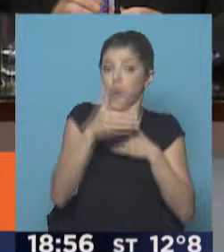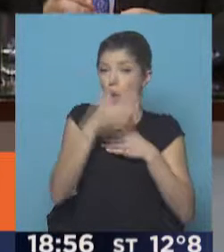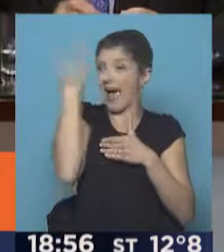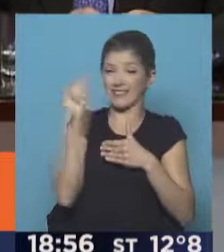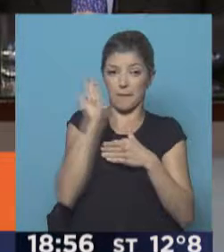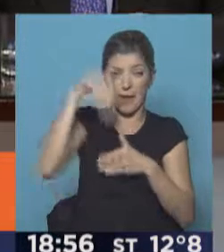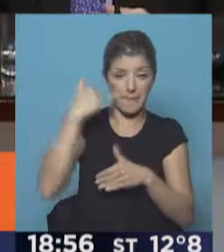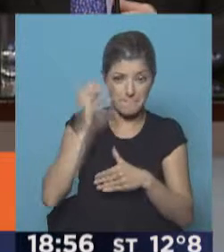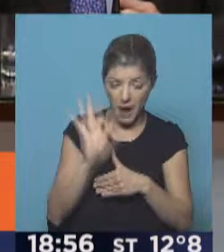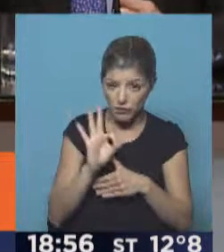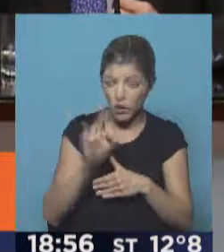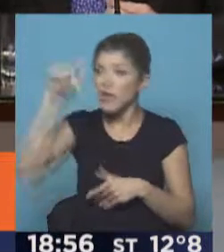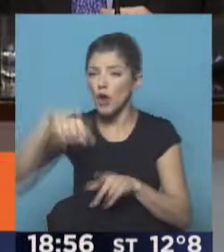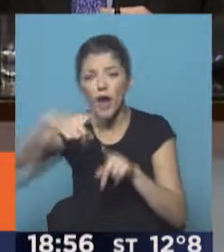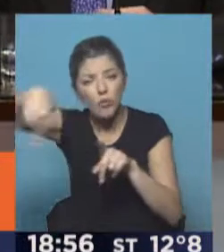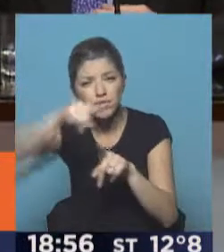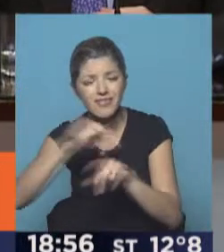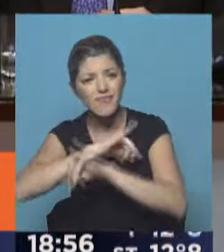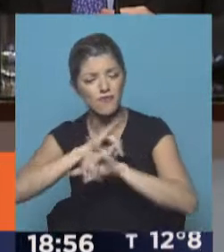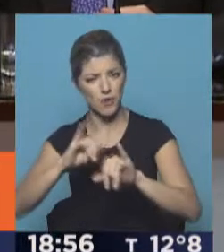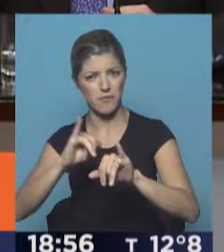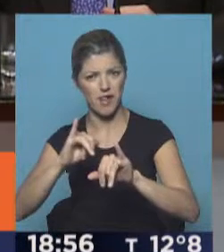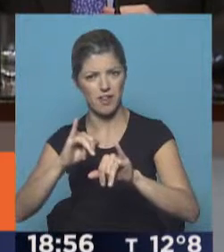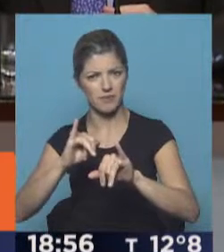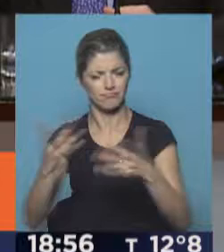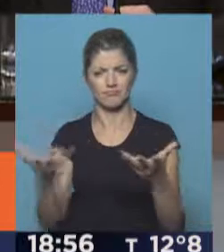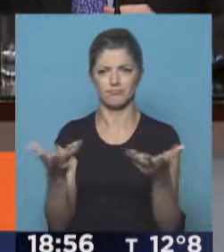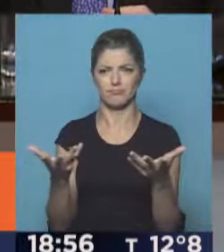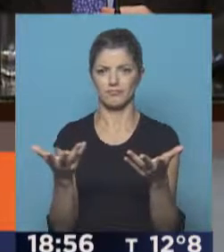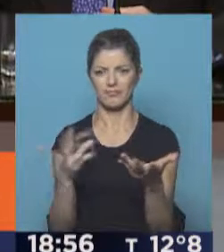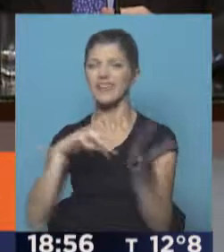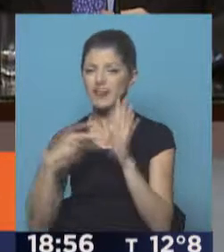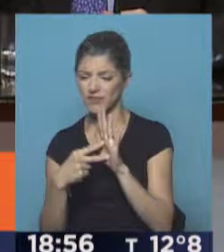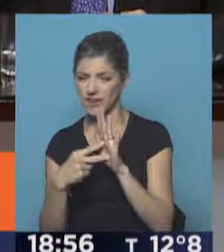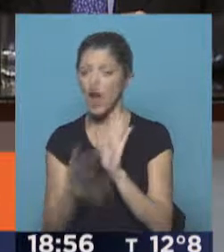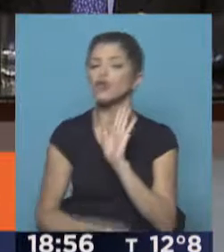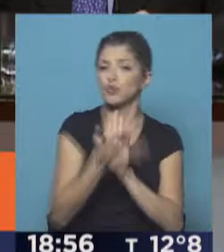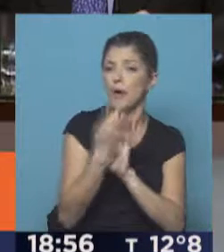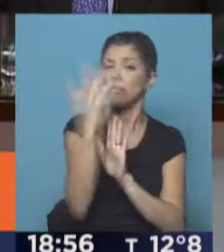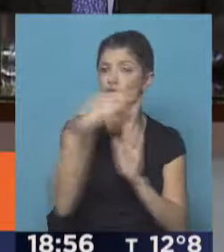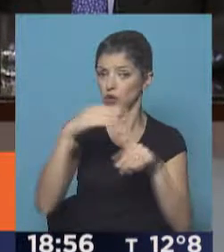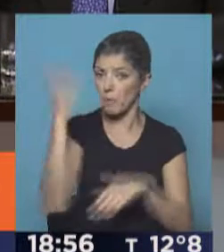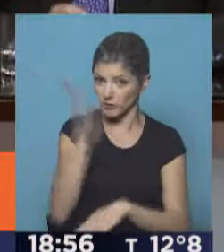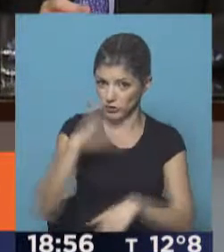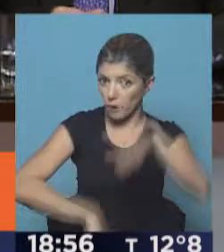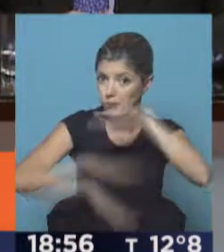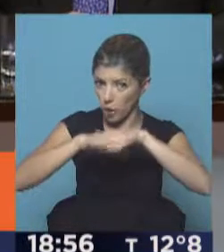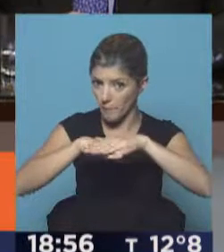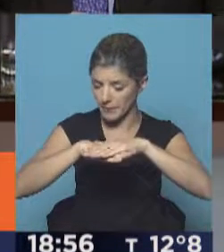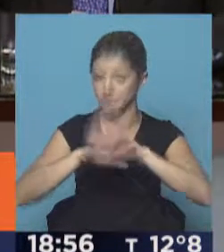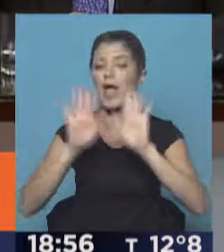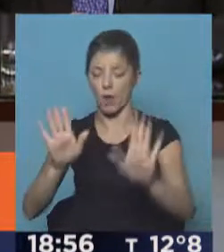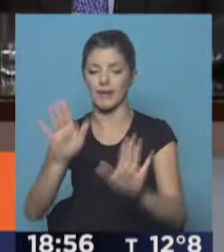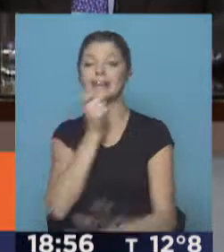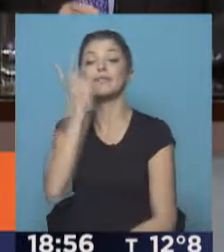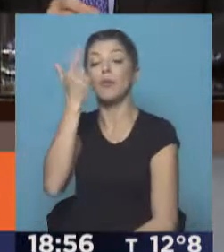ahora ustedes anuncian una resolución que significa que va a haber solamente un aumento del 400%. El usuario que recibe